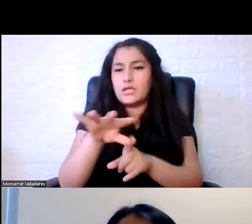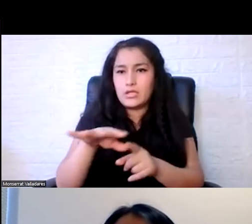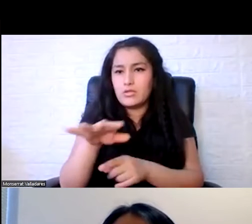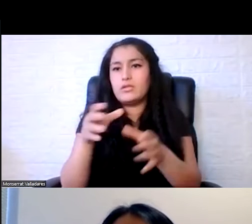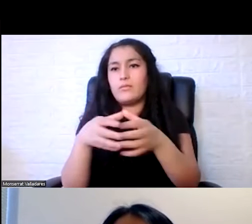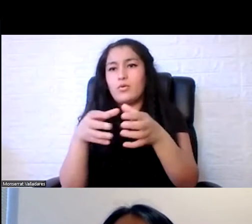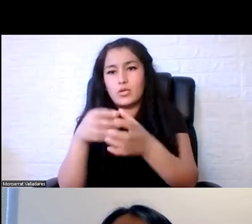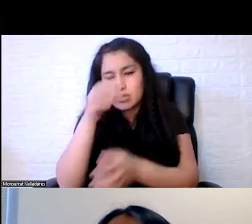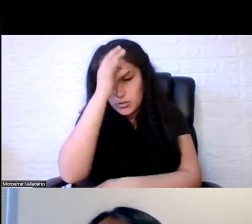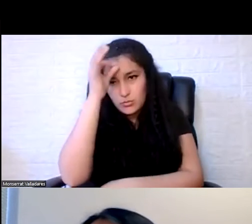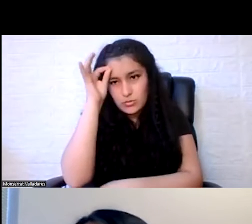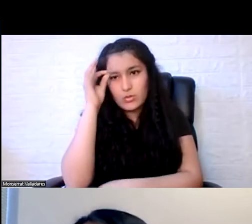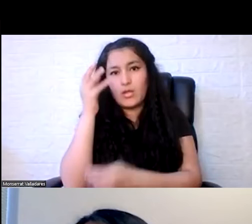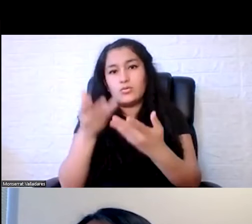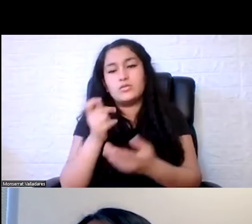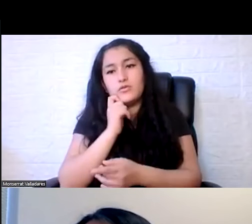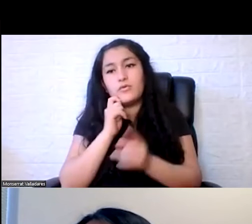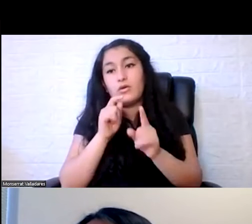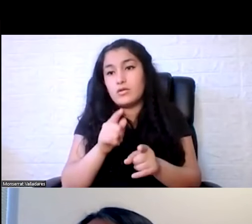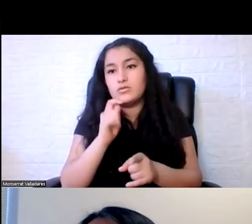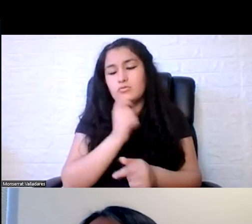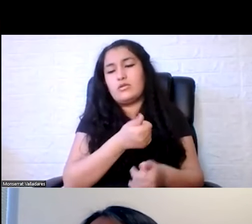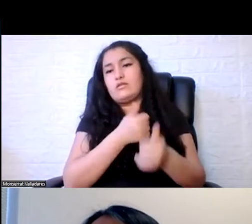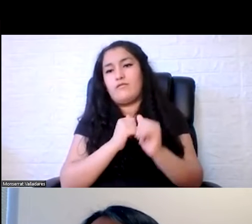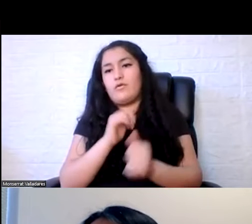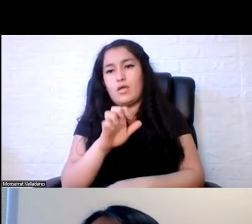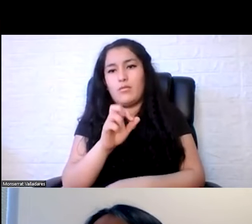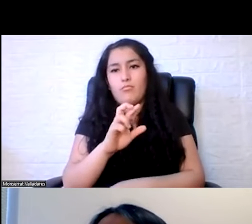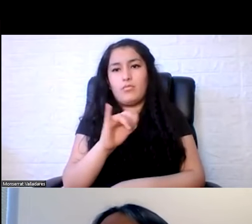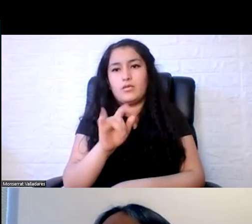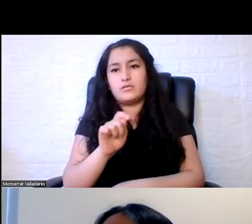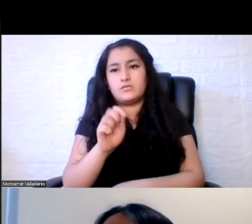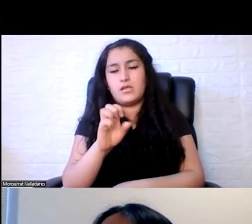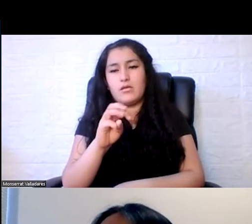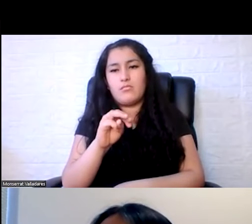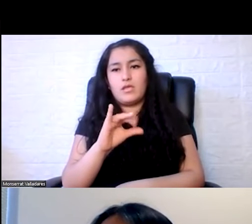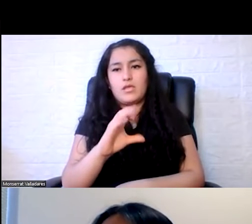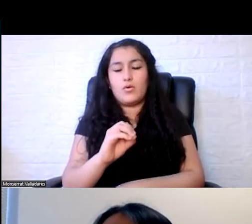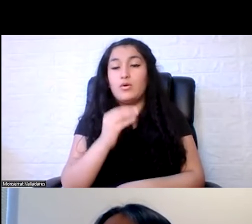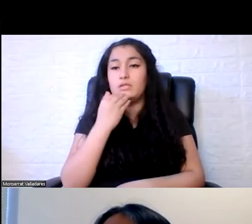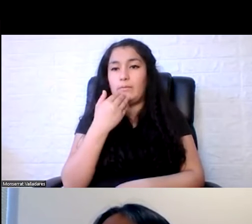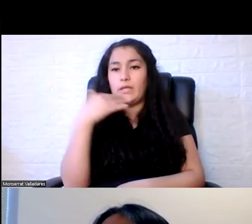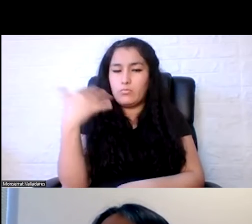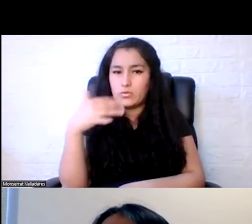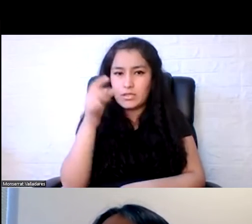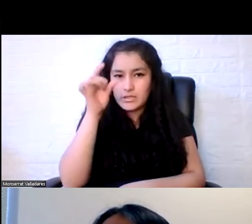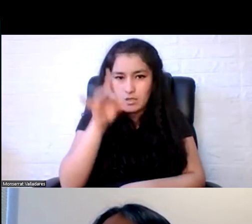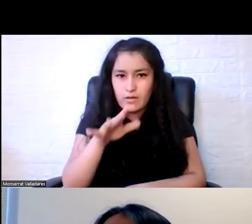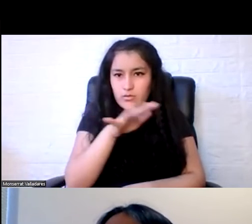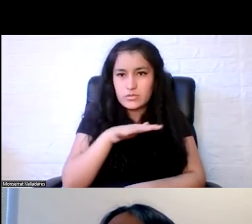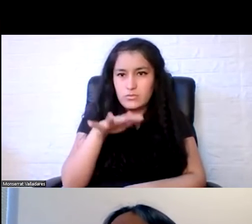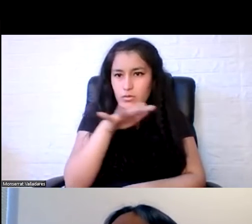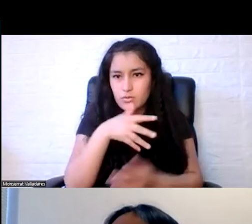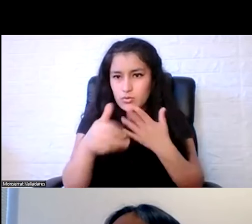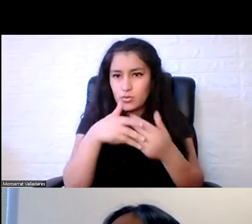los que trabajan. Entonces, en ese sentido, un desafío epistémico tiene que ver, y por eso también la importancia de situarnos en el